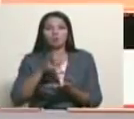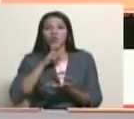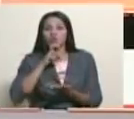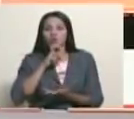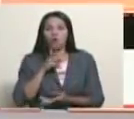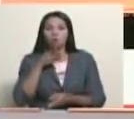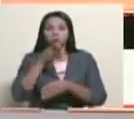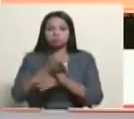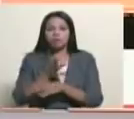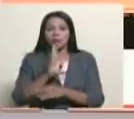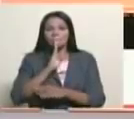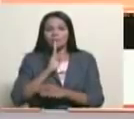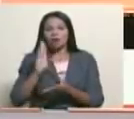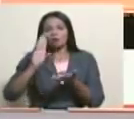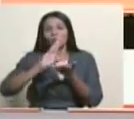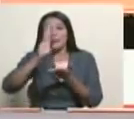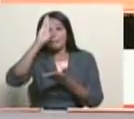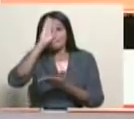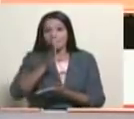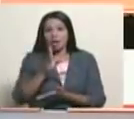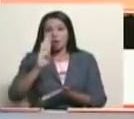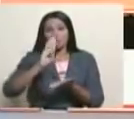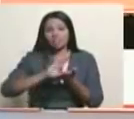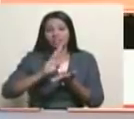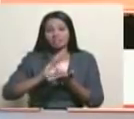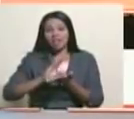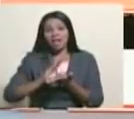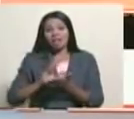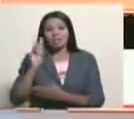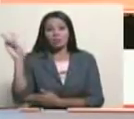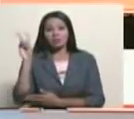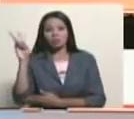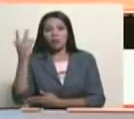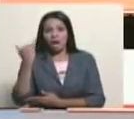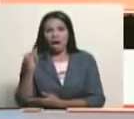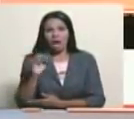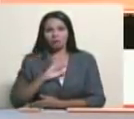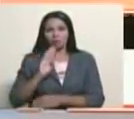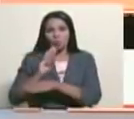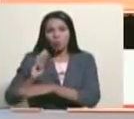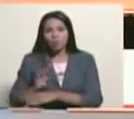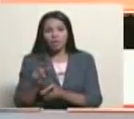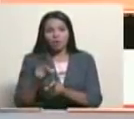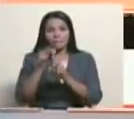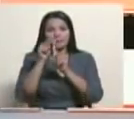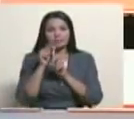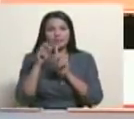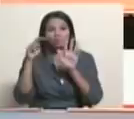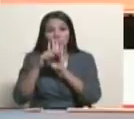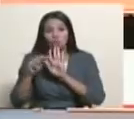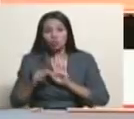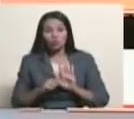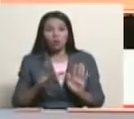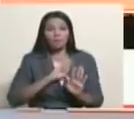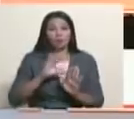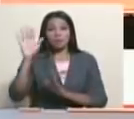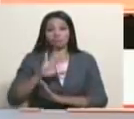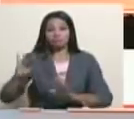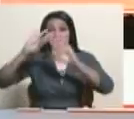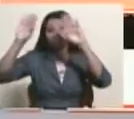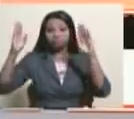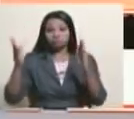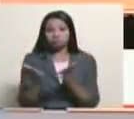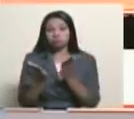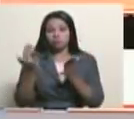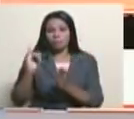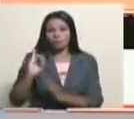bancos centrales del mundo tienen una inmunidad especial. Forma parte de las reglas de juego del mundo.